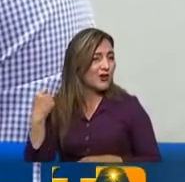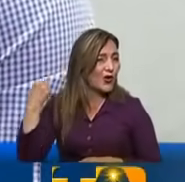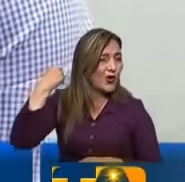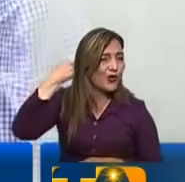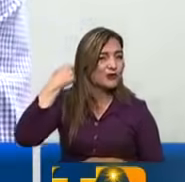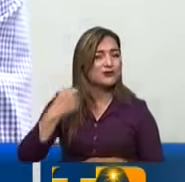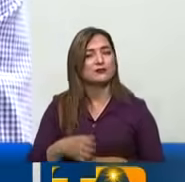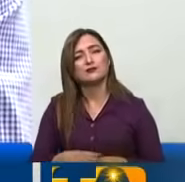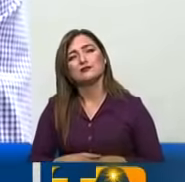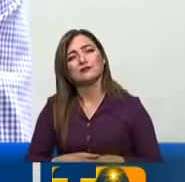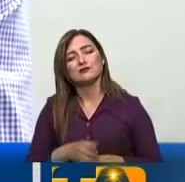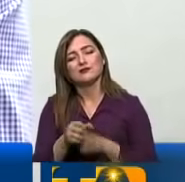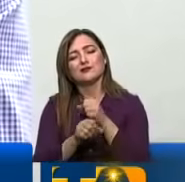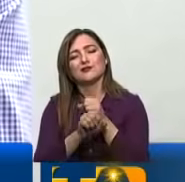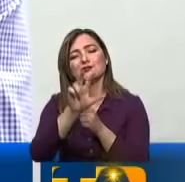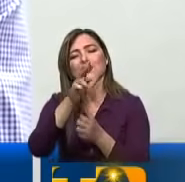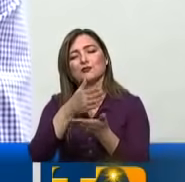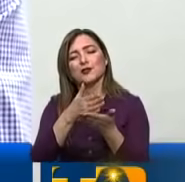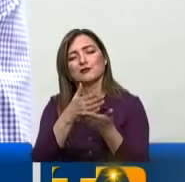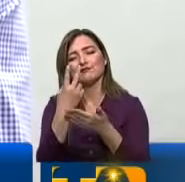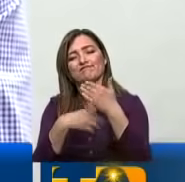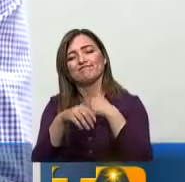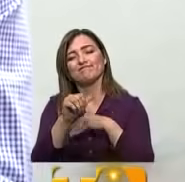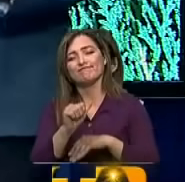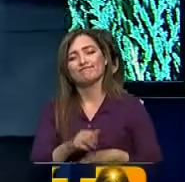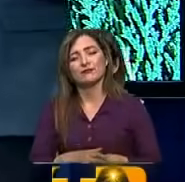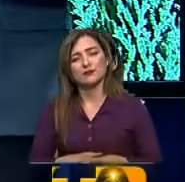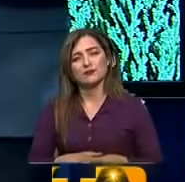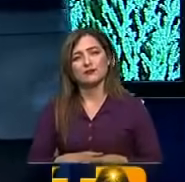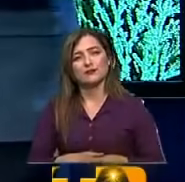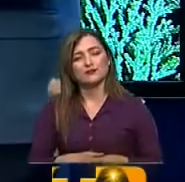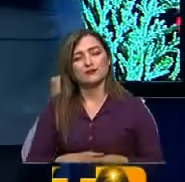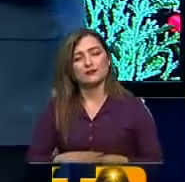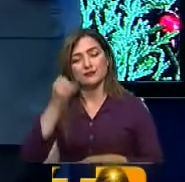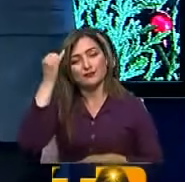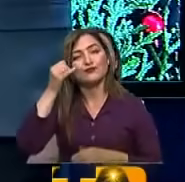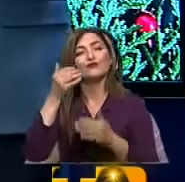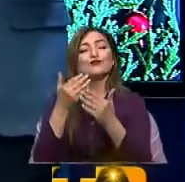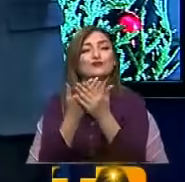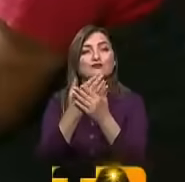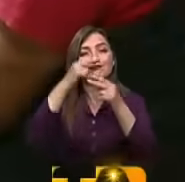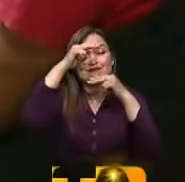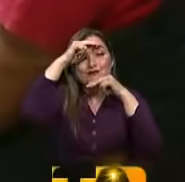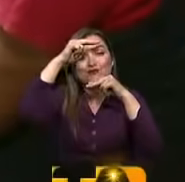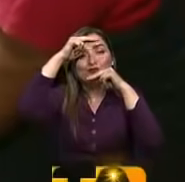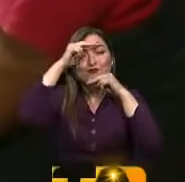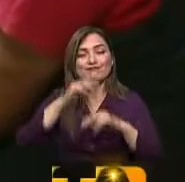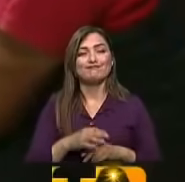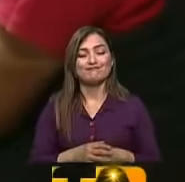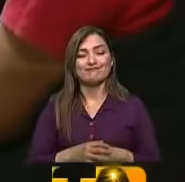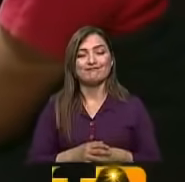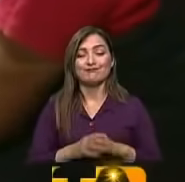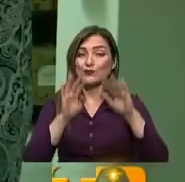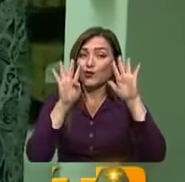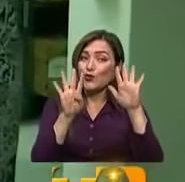de las orejas. 3 años y medio tenía Salomé. Es innovar. Este noticiero, el de las 9,